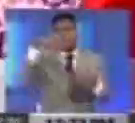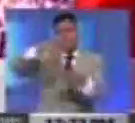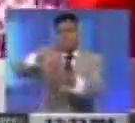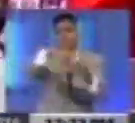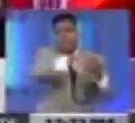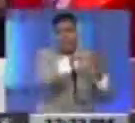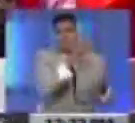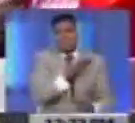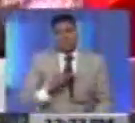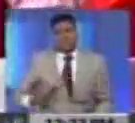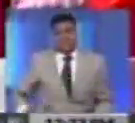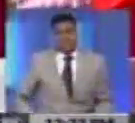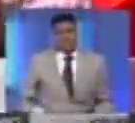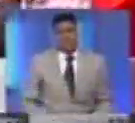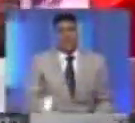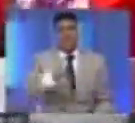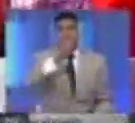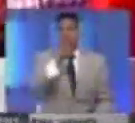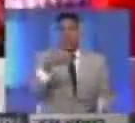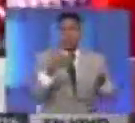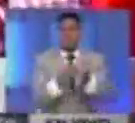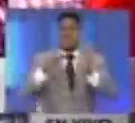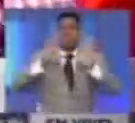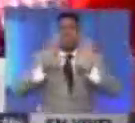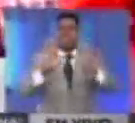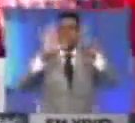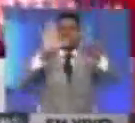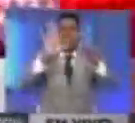quiere decir que en el 2016